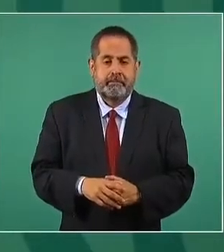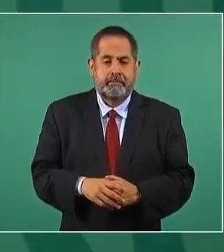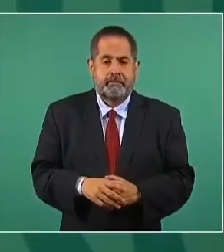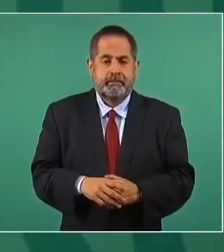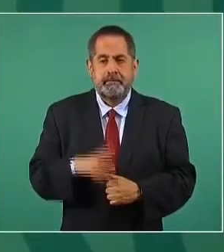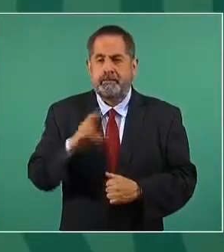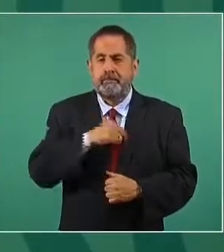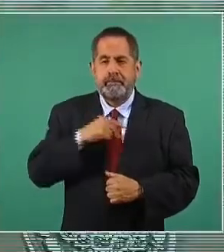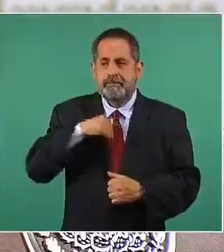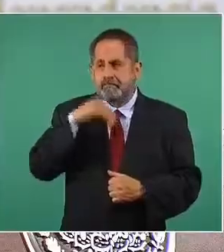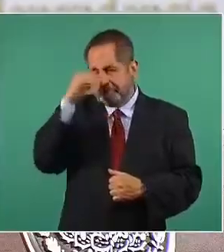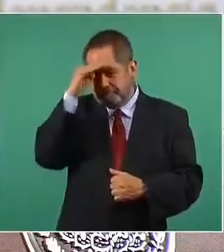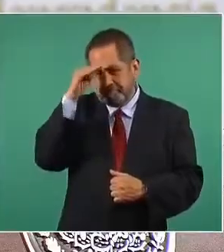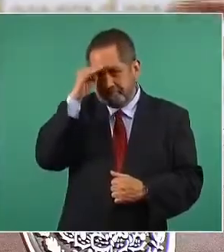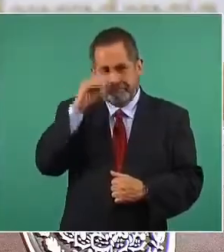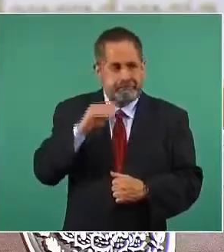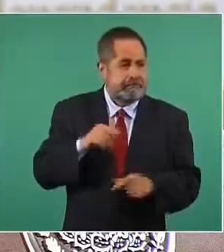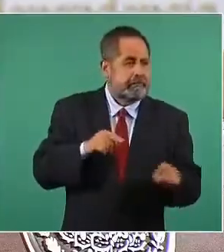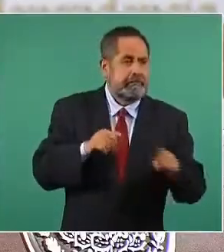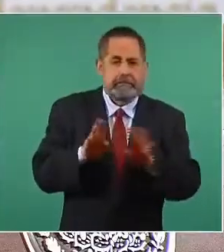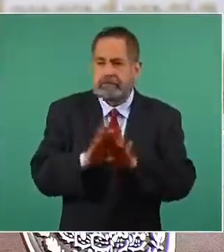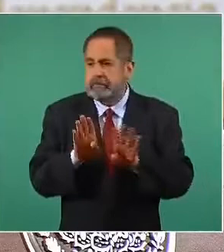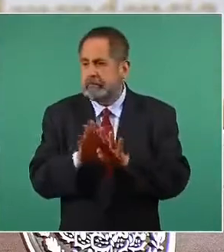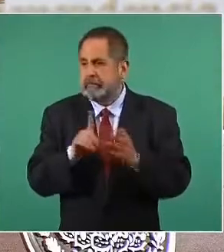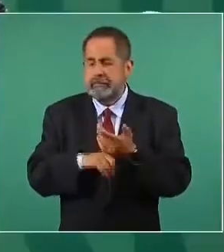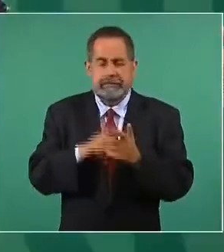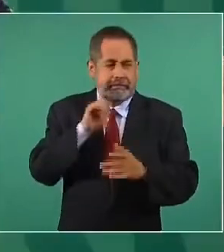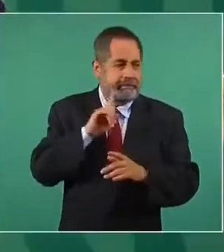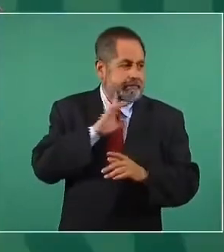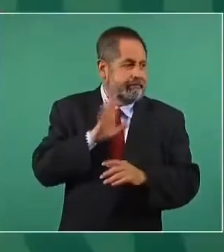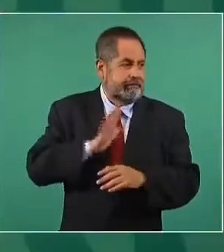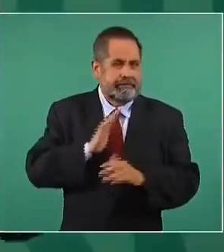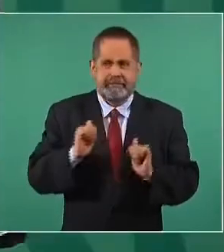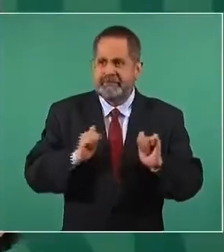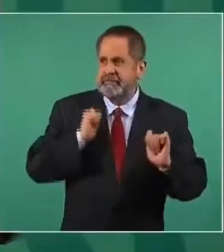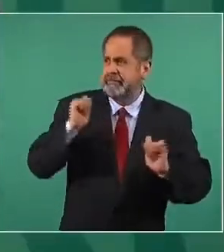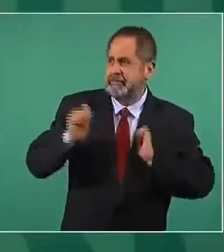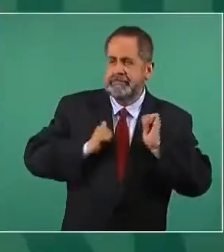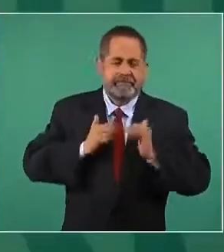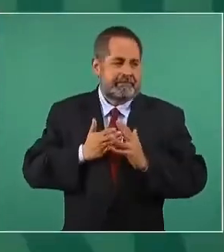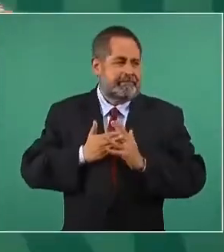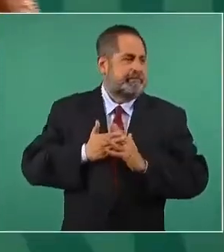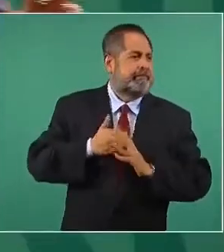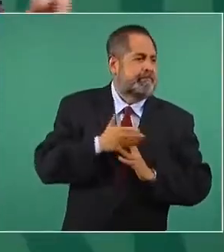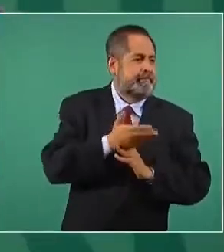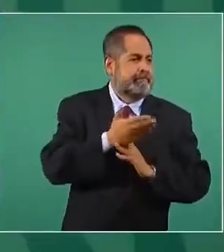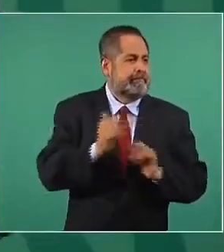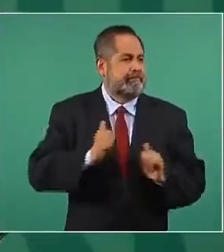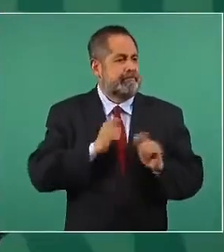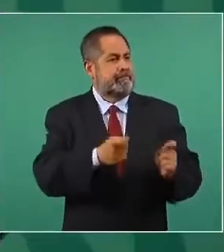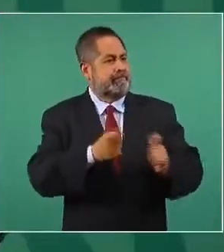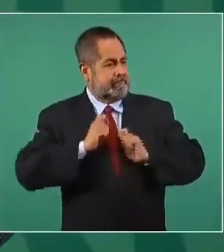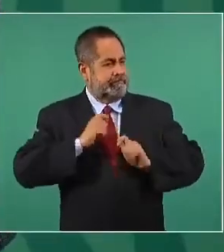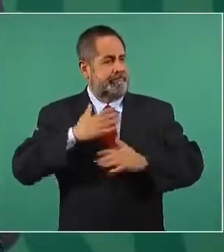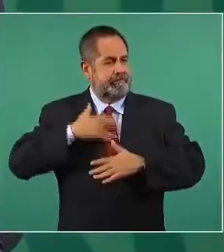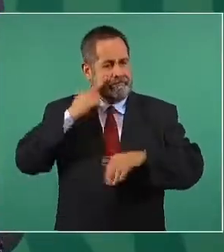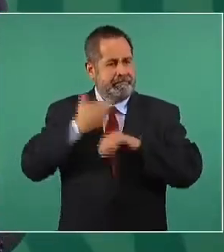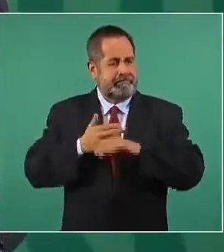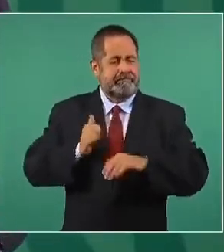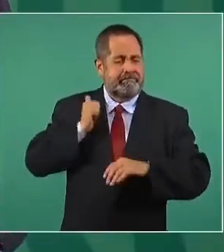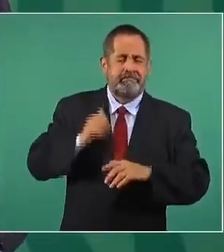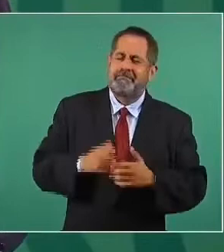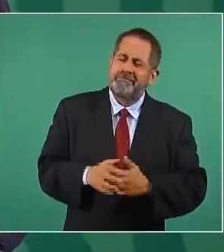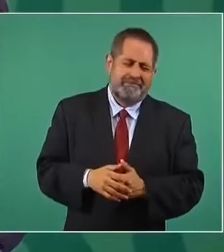No estar pensando, a ver, ¿cómo me voy a colar? ¿Y cómo voy a obtener un cargo? Y peor que